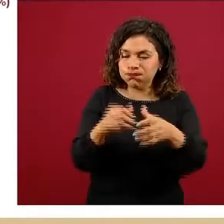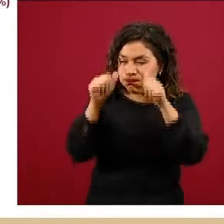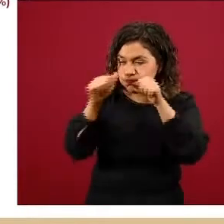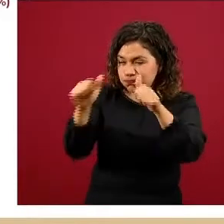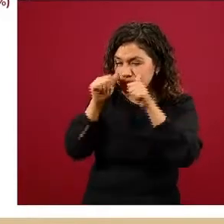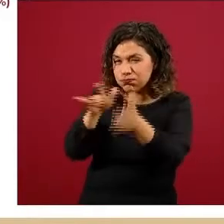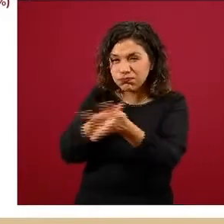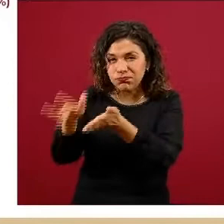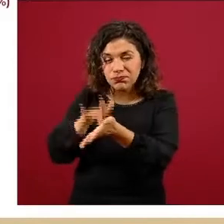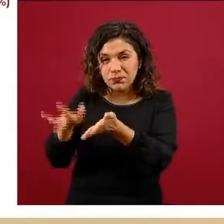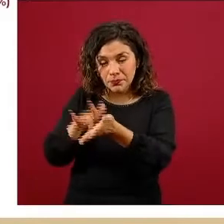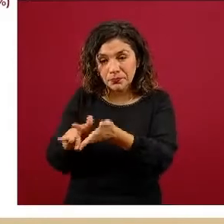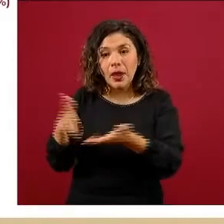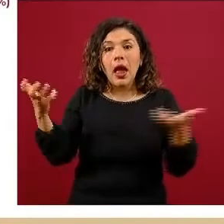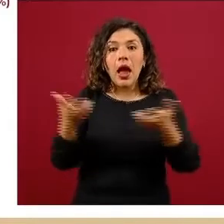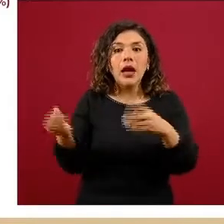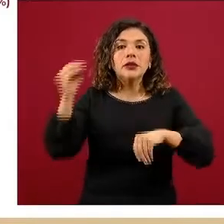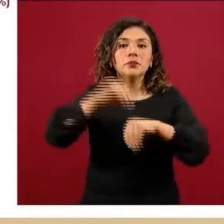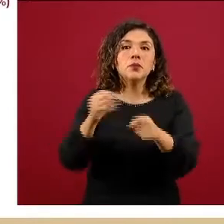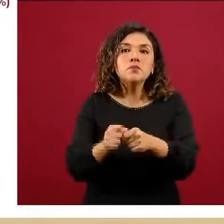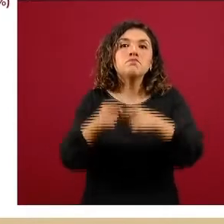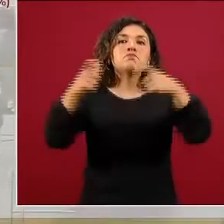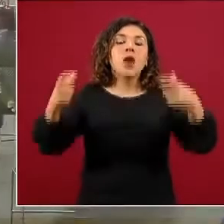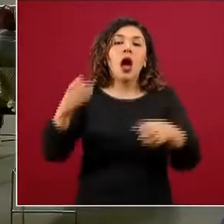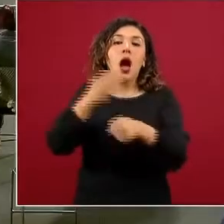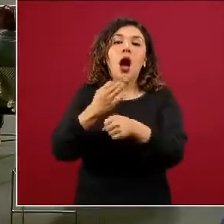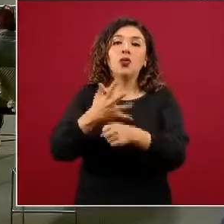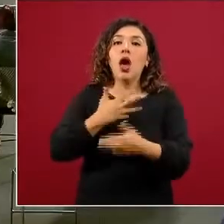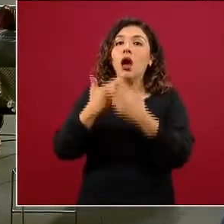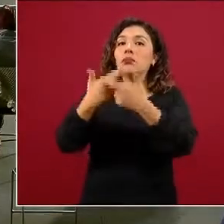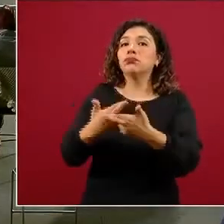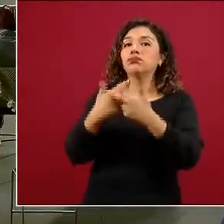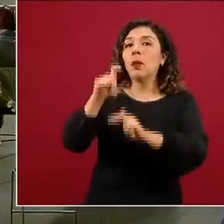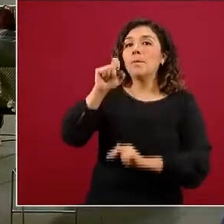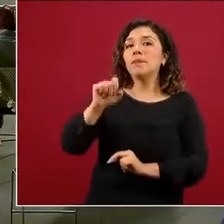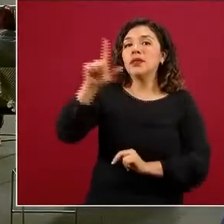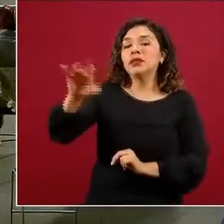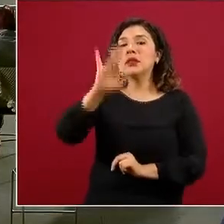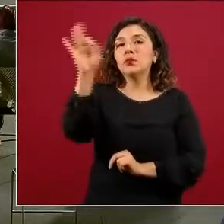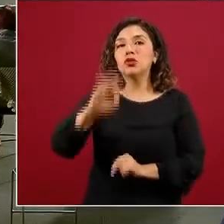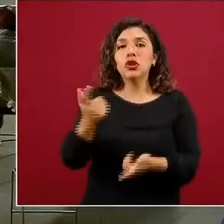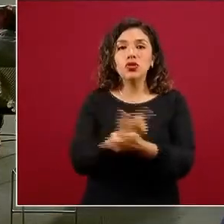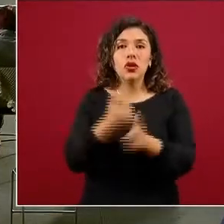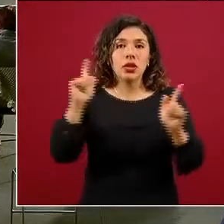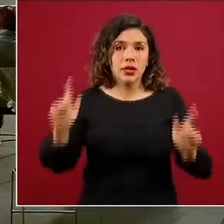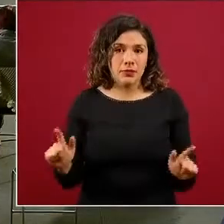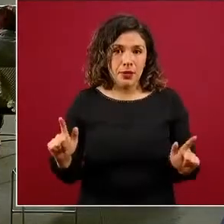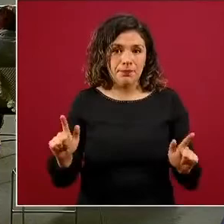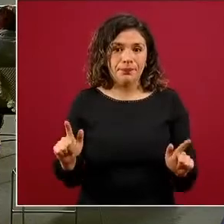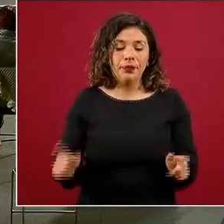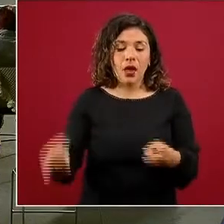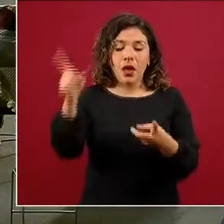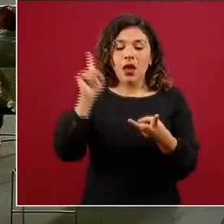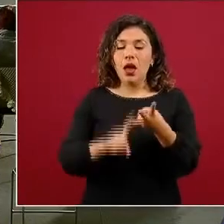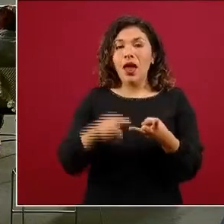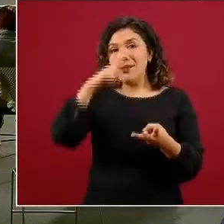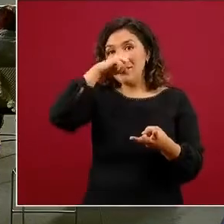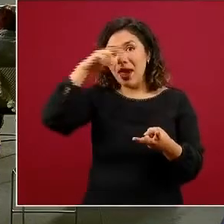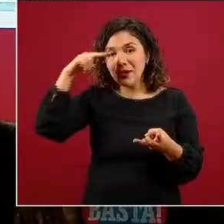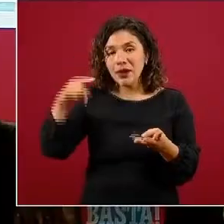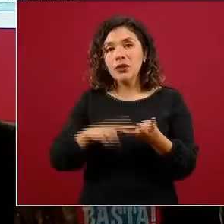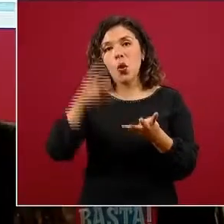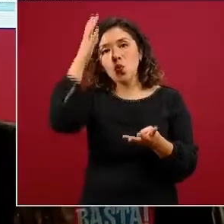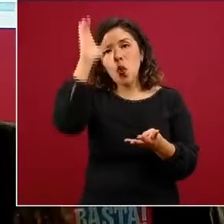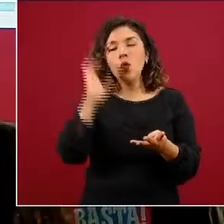salud federales. Y logramos esta ampliación, ahorita tenemos 27% de disponibilidad, luego están Nayarit,